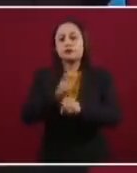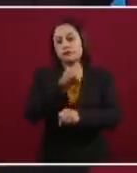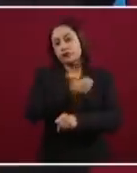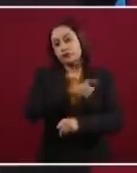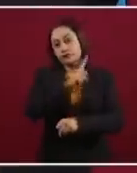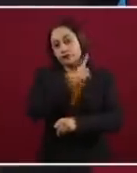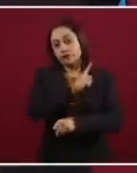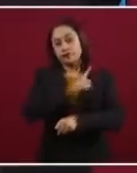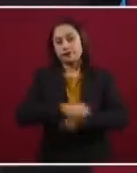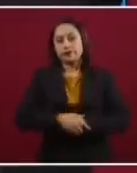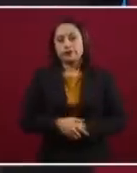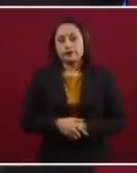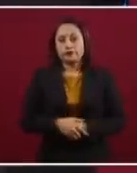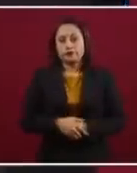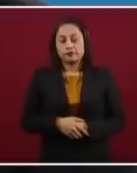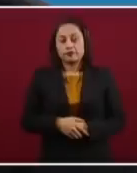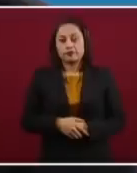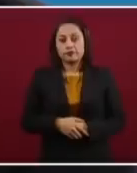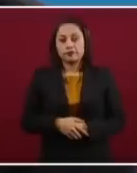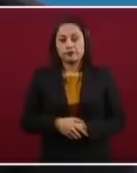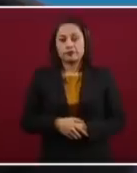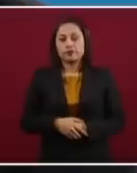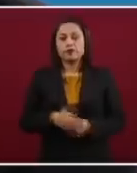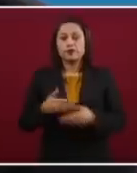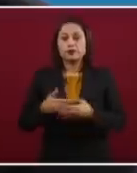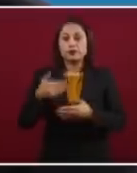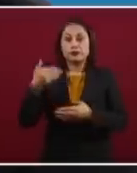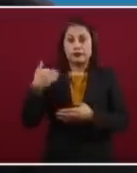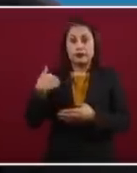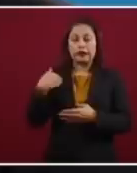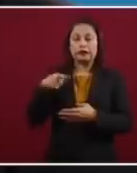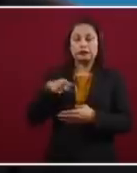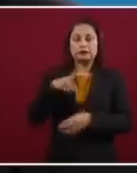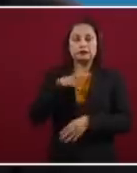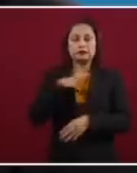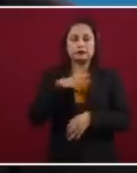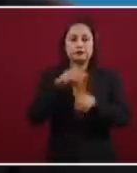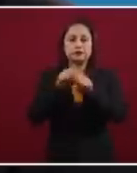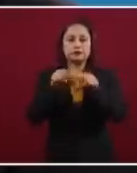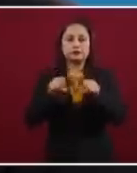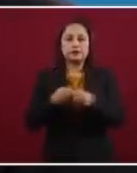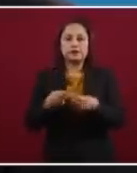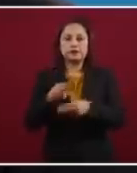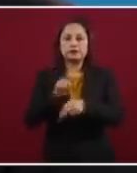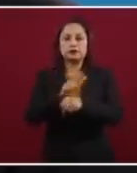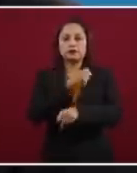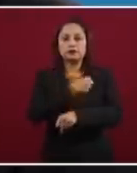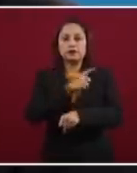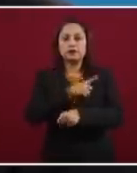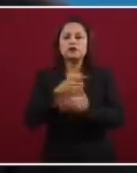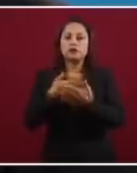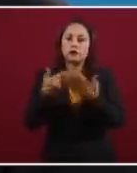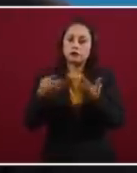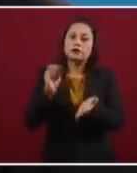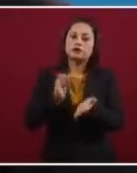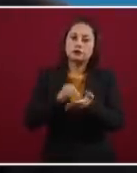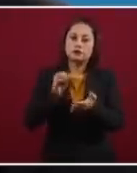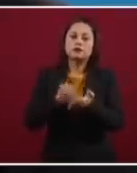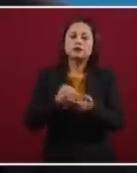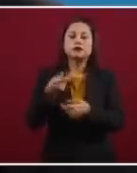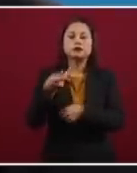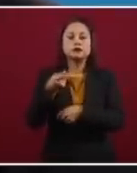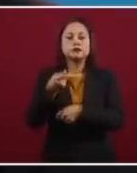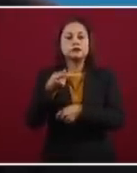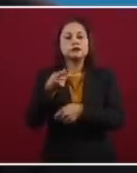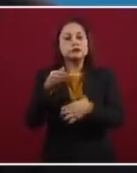y como aún sigue estando es muy limitada es muy limitada tenemos muy pocas unidades de